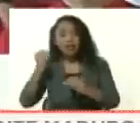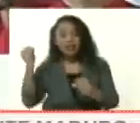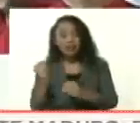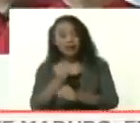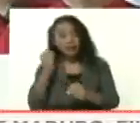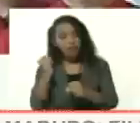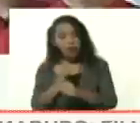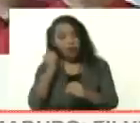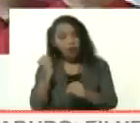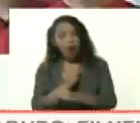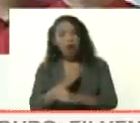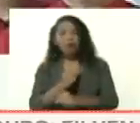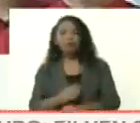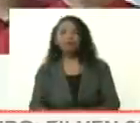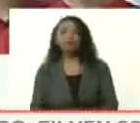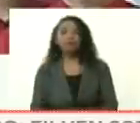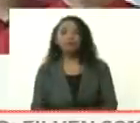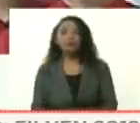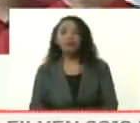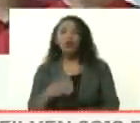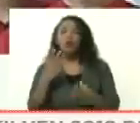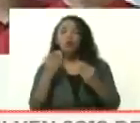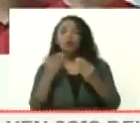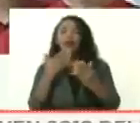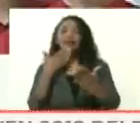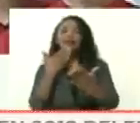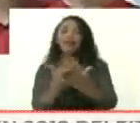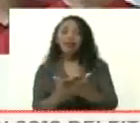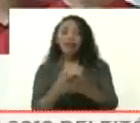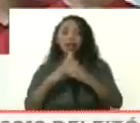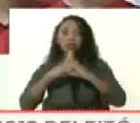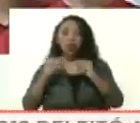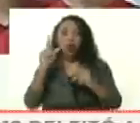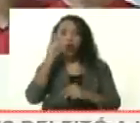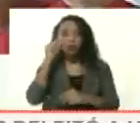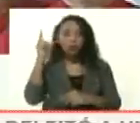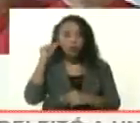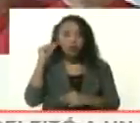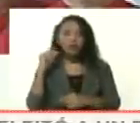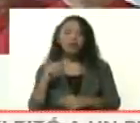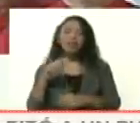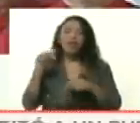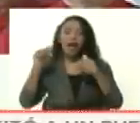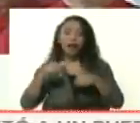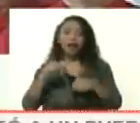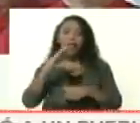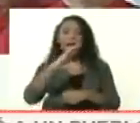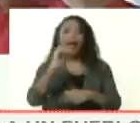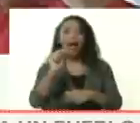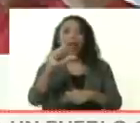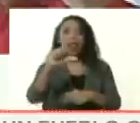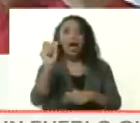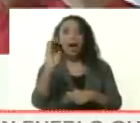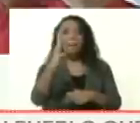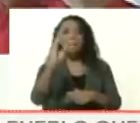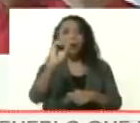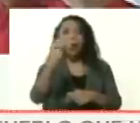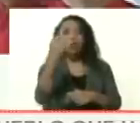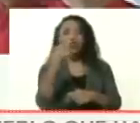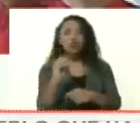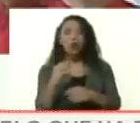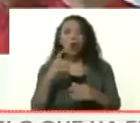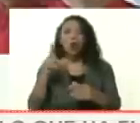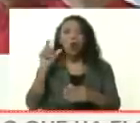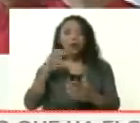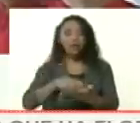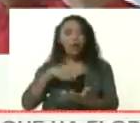por este país. Bueno, muchísimas gracias a todos y a todas desde Calabozo, Estado Guárico. Gracias a nuestro gobernador, a